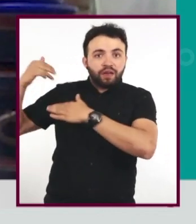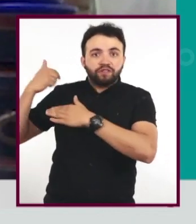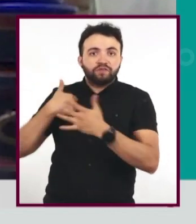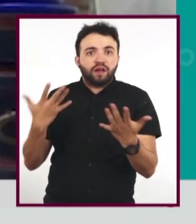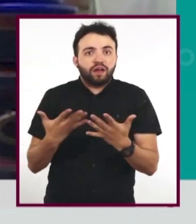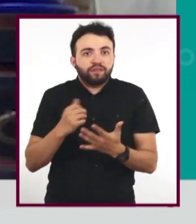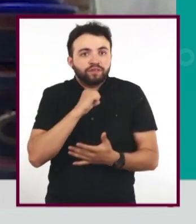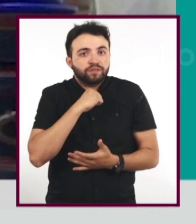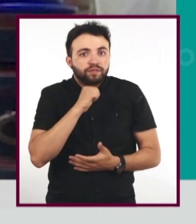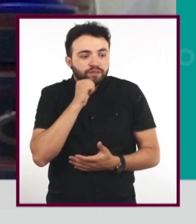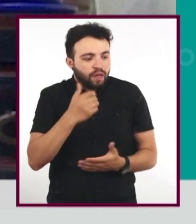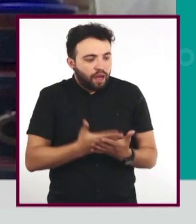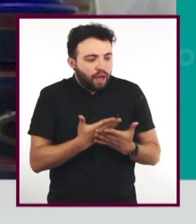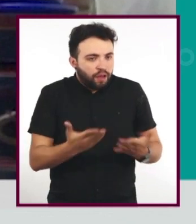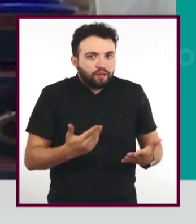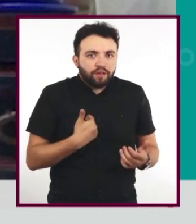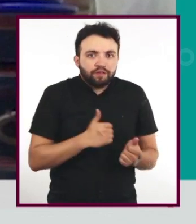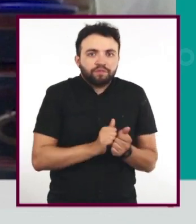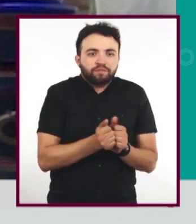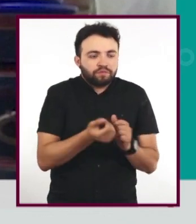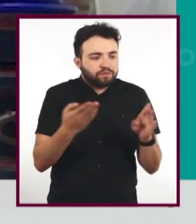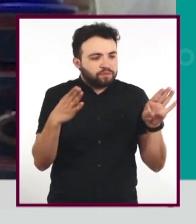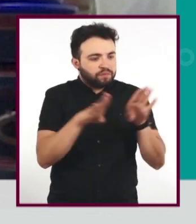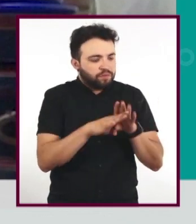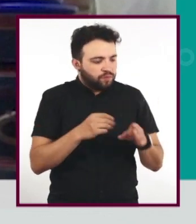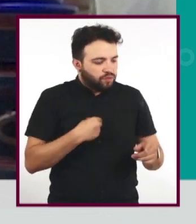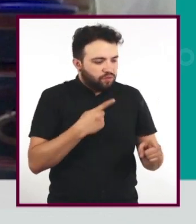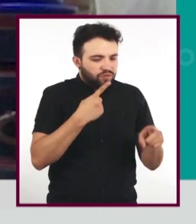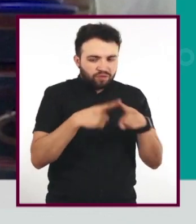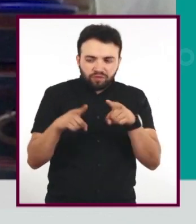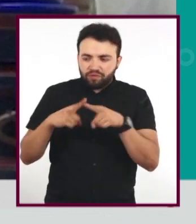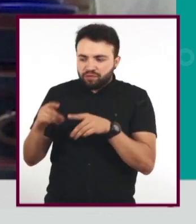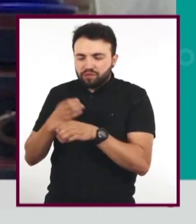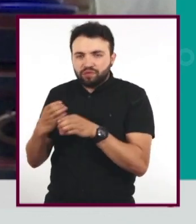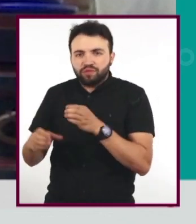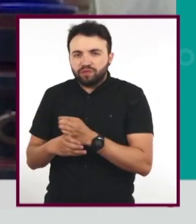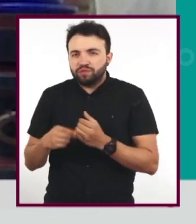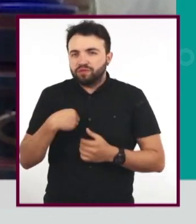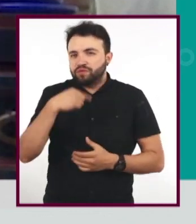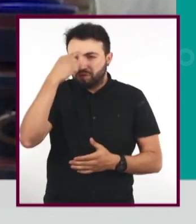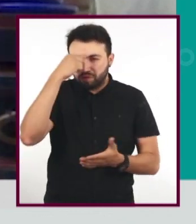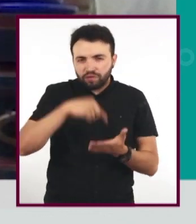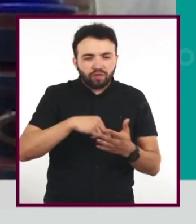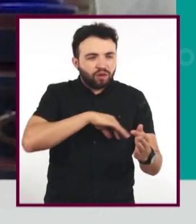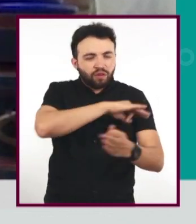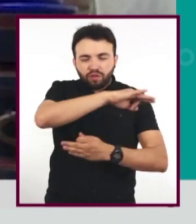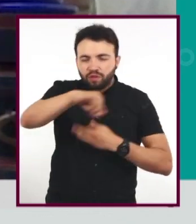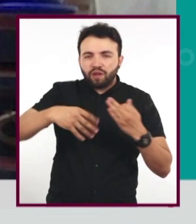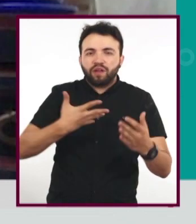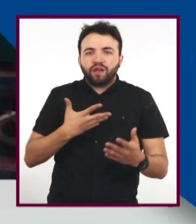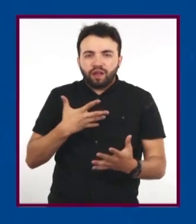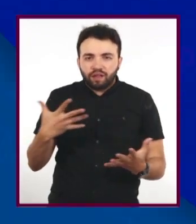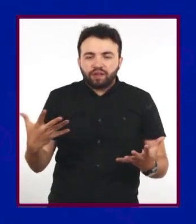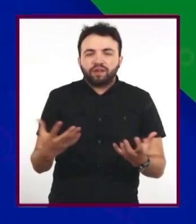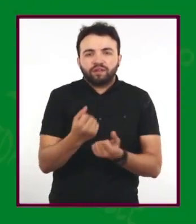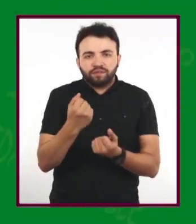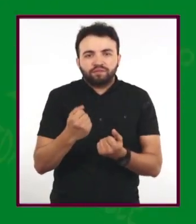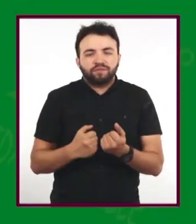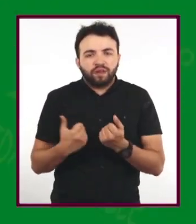alguna manera todos hemos ganado algo con esta pandemia. Si lo observamos con detenimiento, nos podemos dar cuenta.